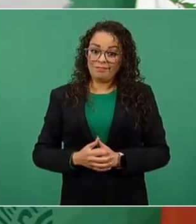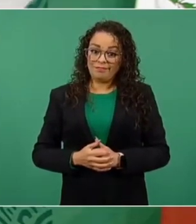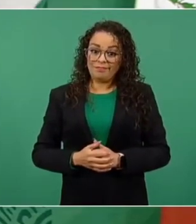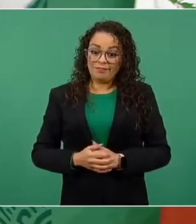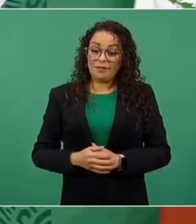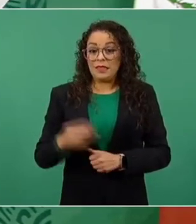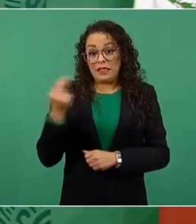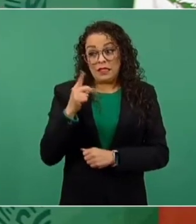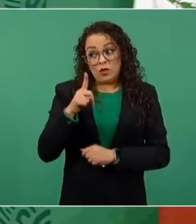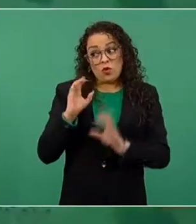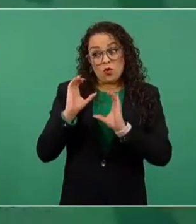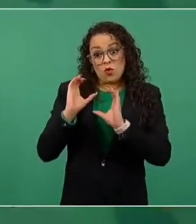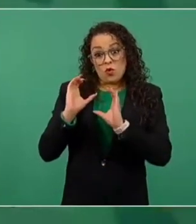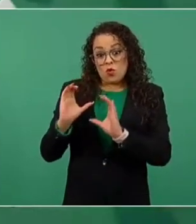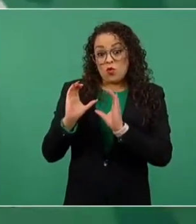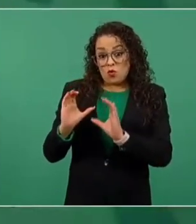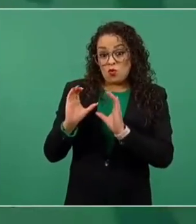cuídalo,